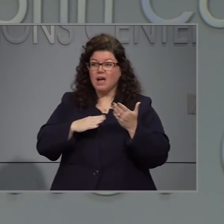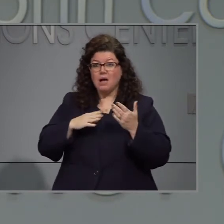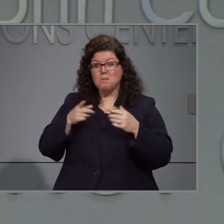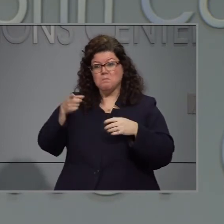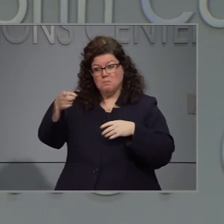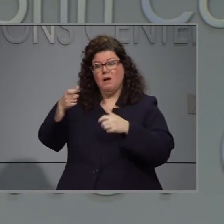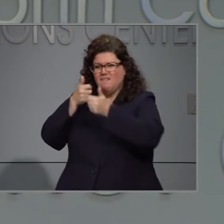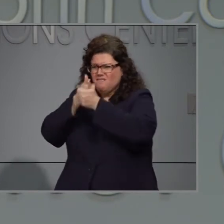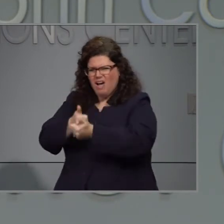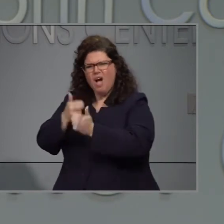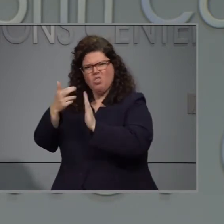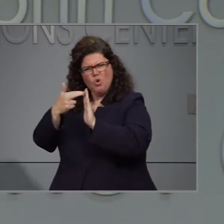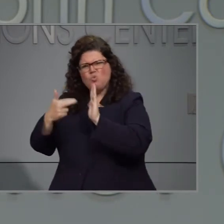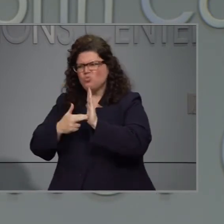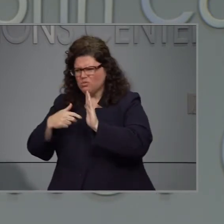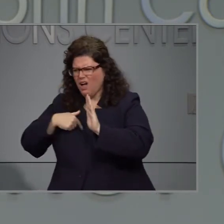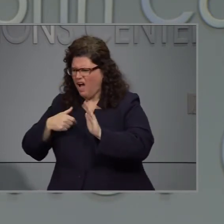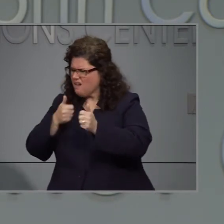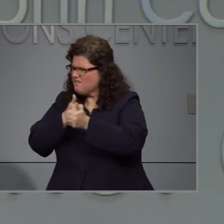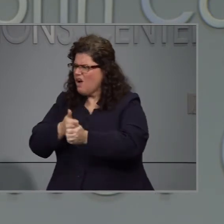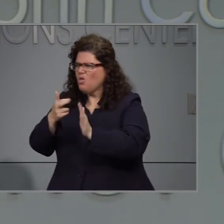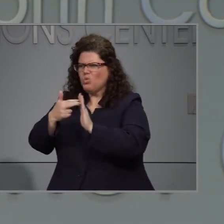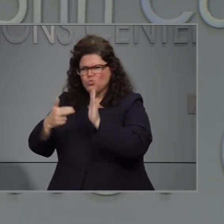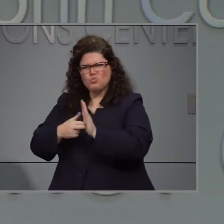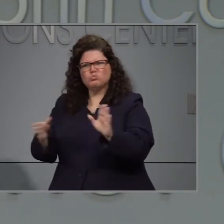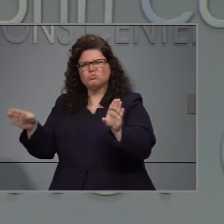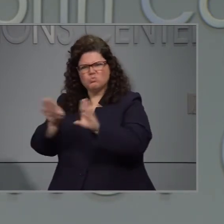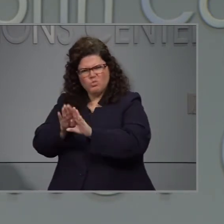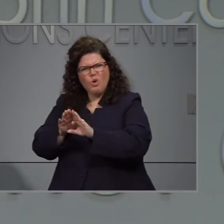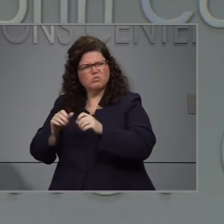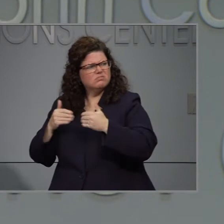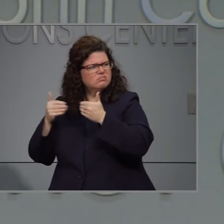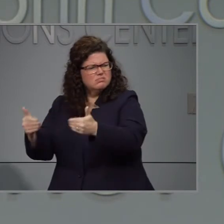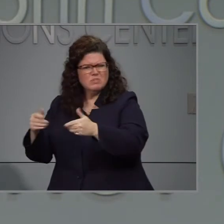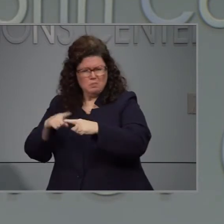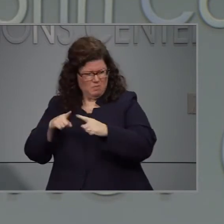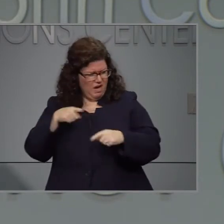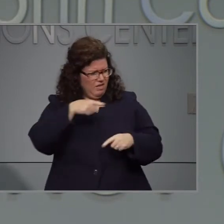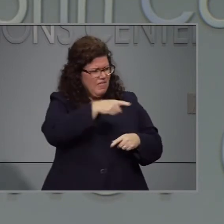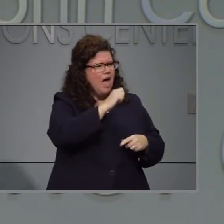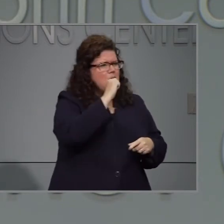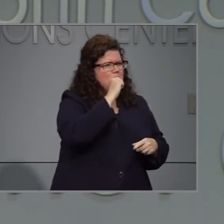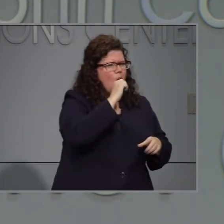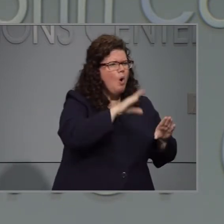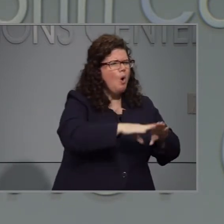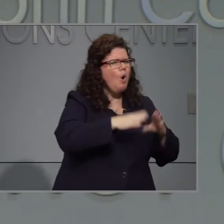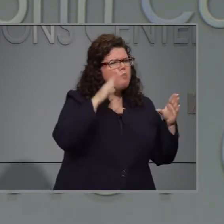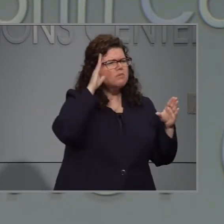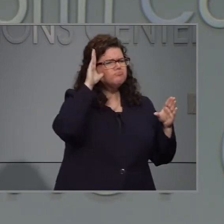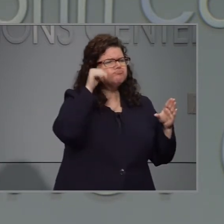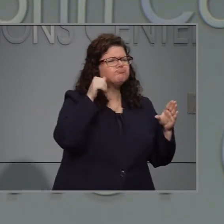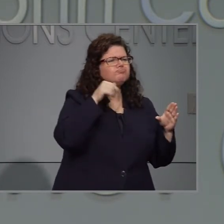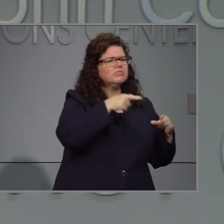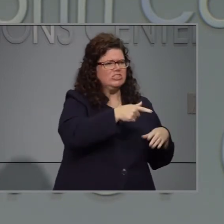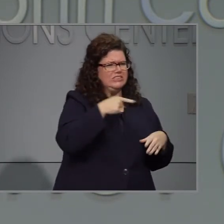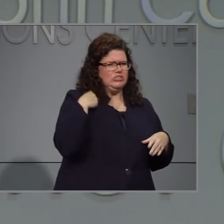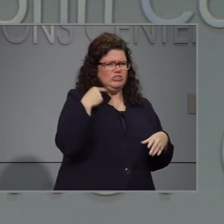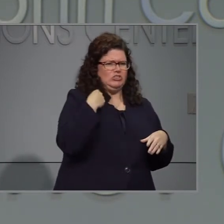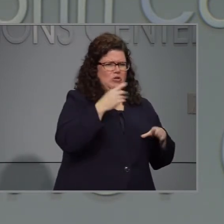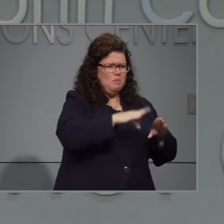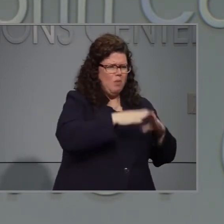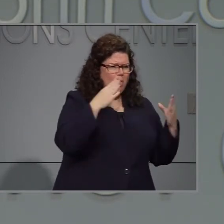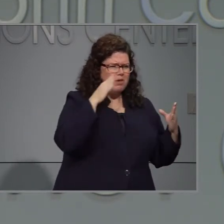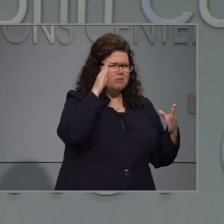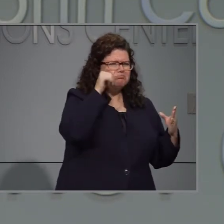reglas y están cerrados. Y luego ven un bar al lado que ha abierto y no tiene problemas. Respuesta.